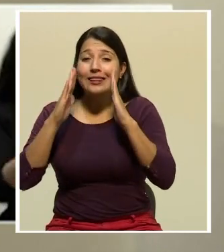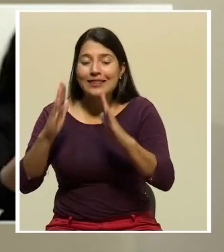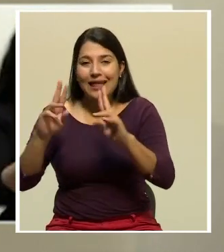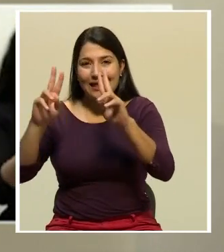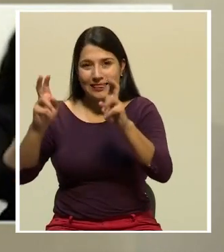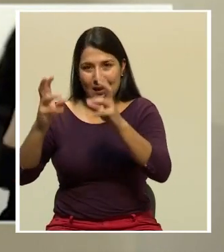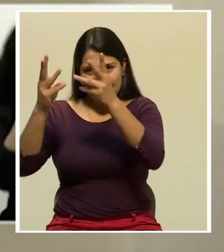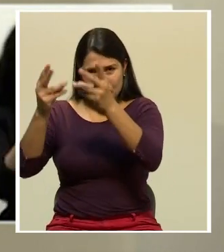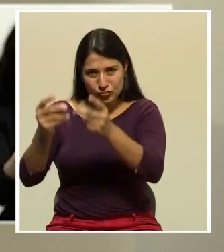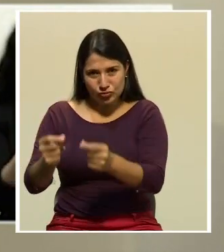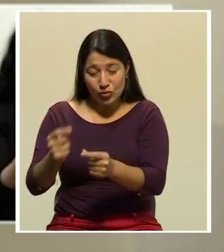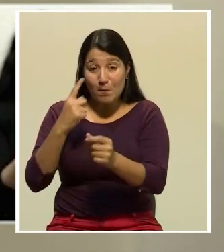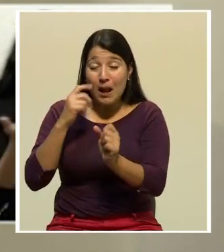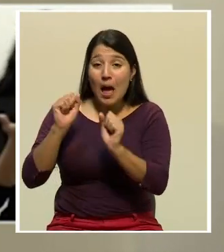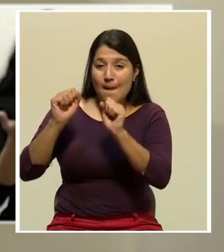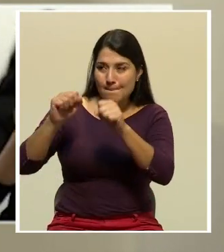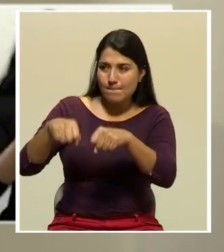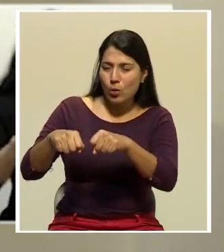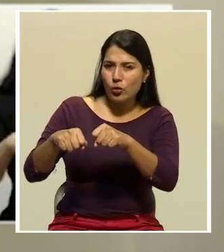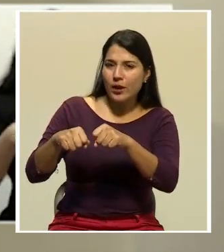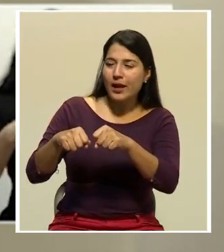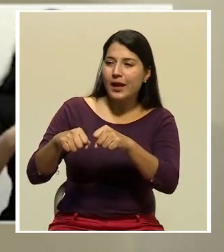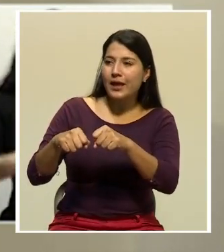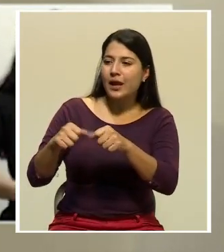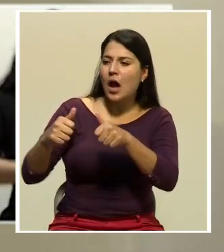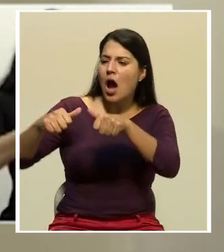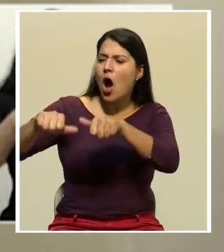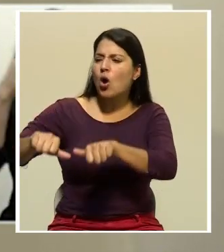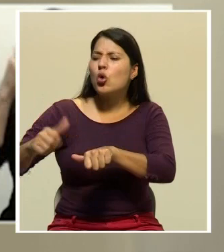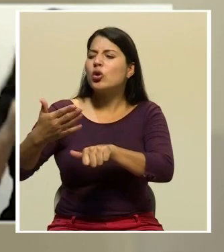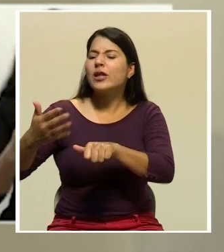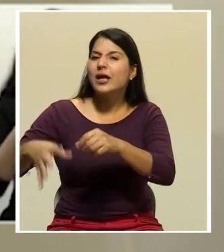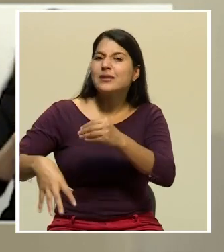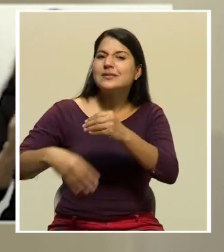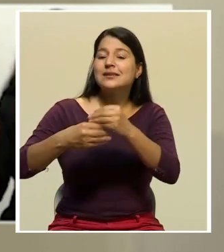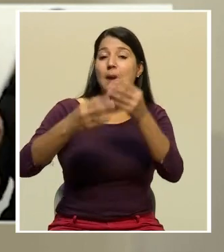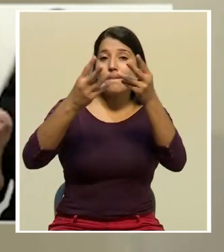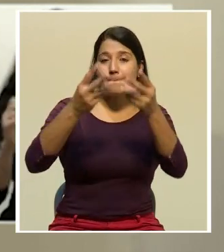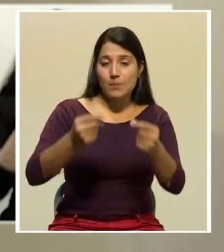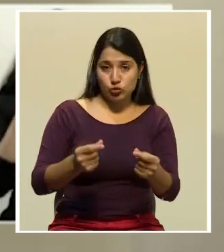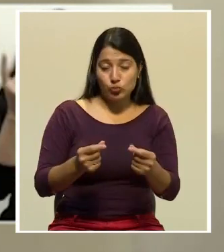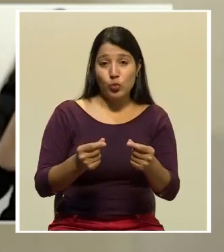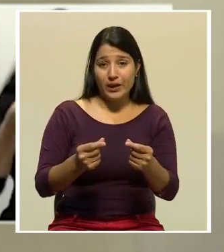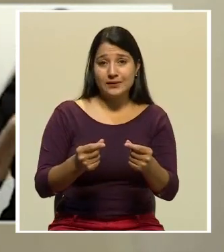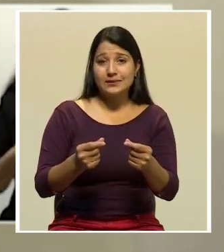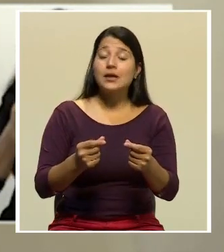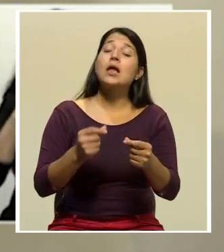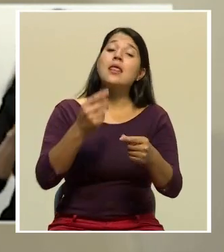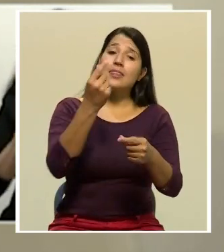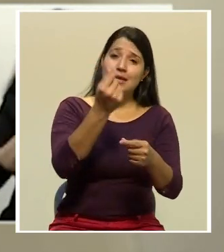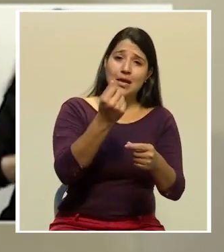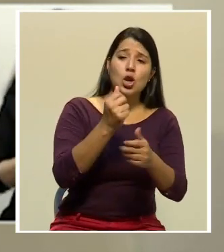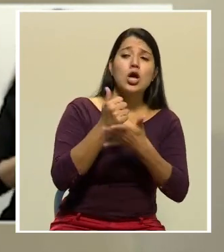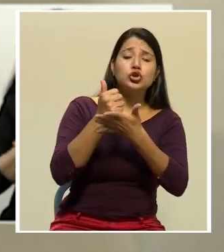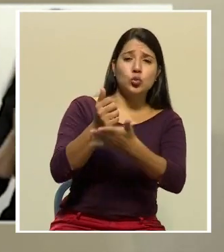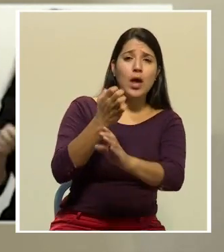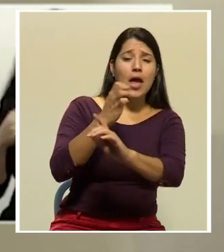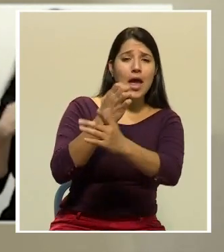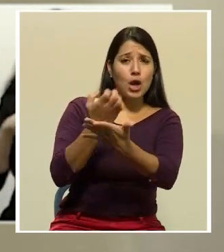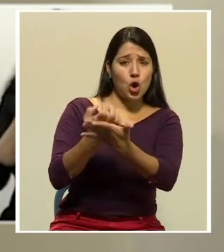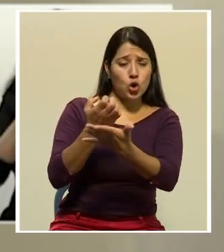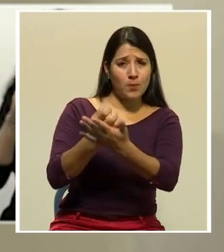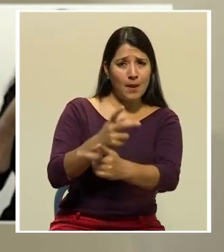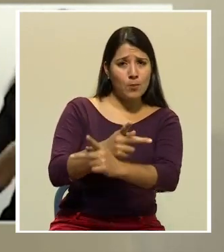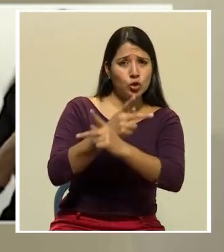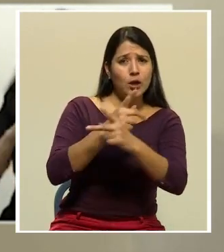qué es lo que se incorporará en este presupuesto extraordinario, no solamente los recursos de Proteger, sino también los de la